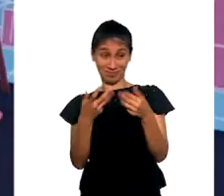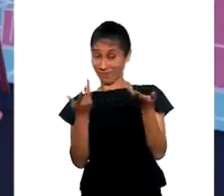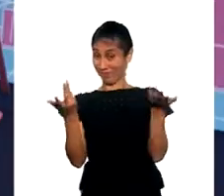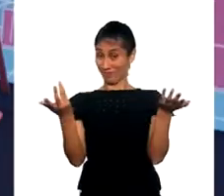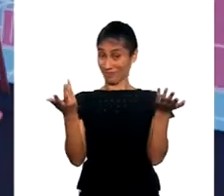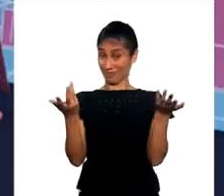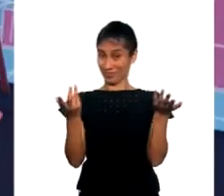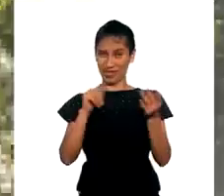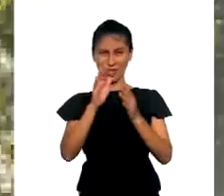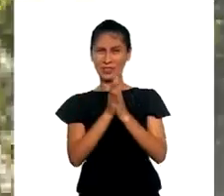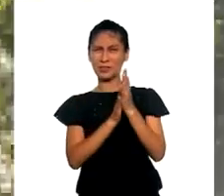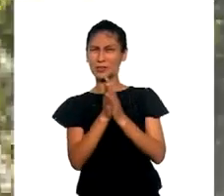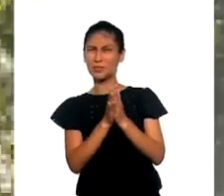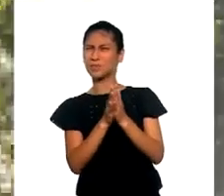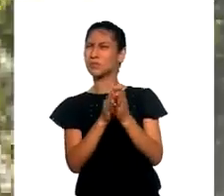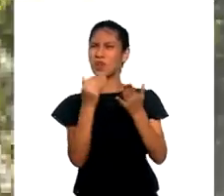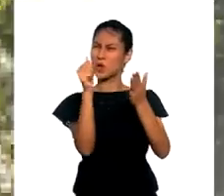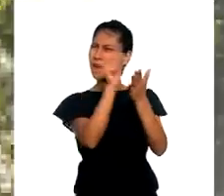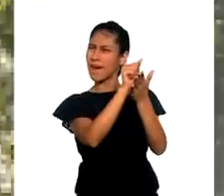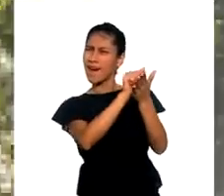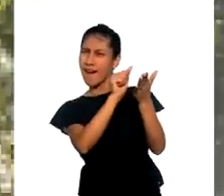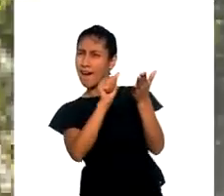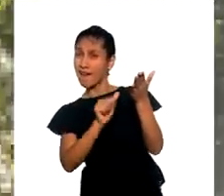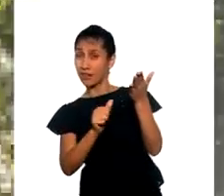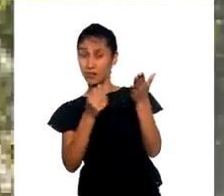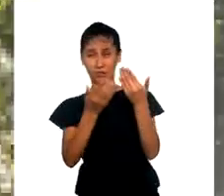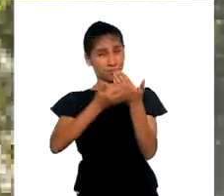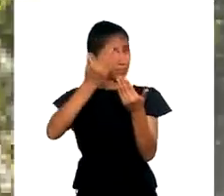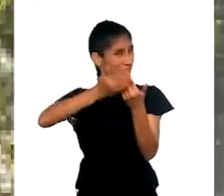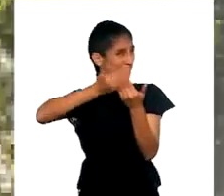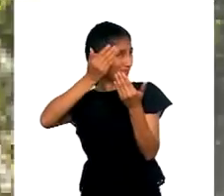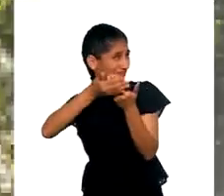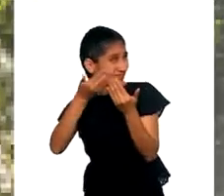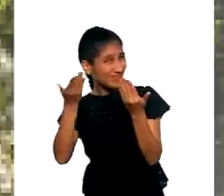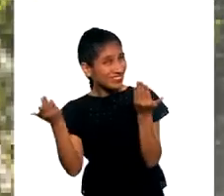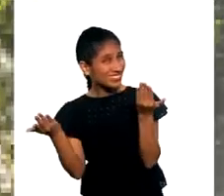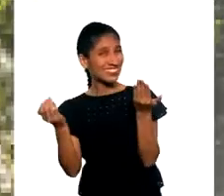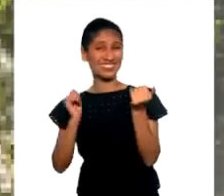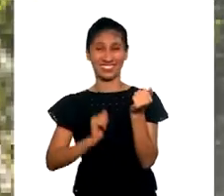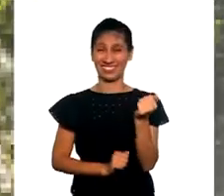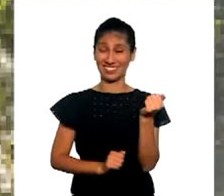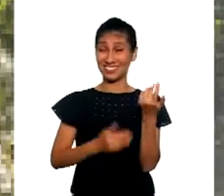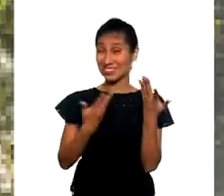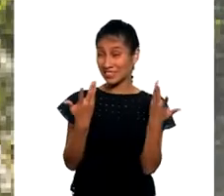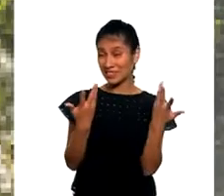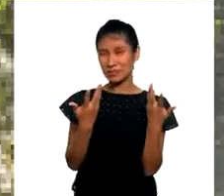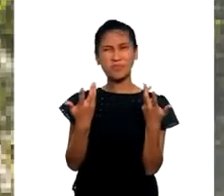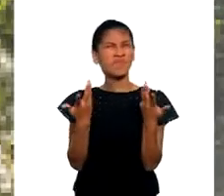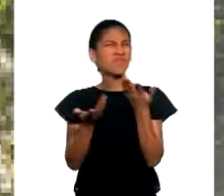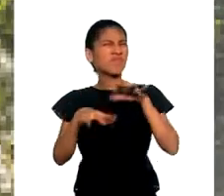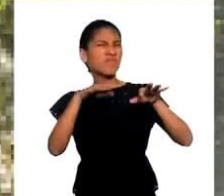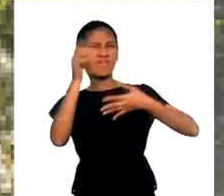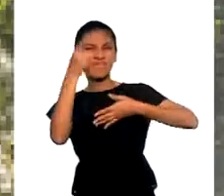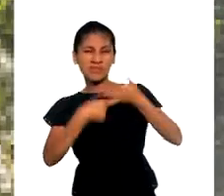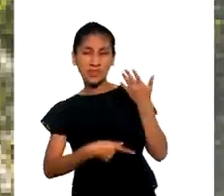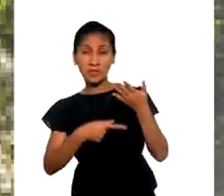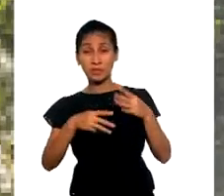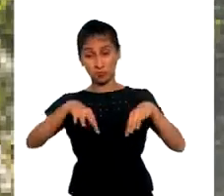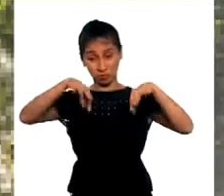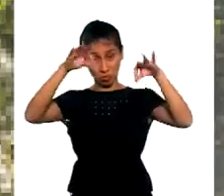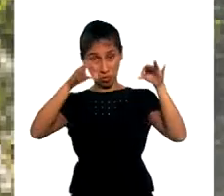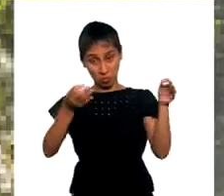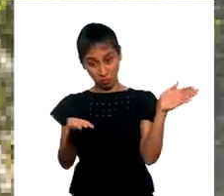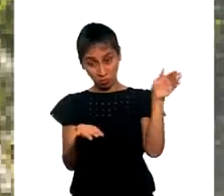es una técnica artística muy fácil de hacer consiste en doblar